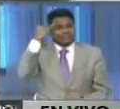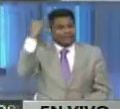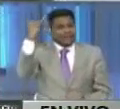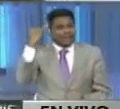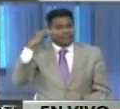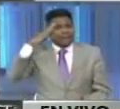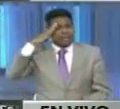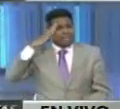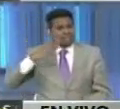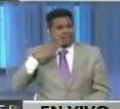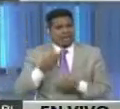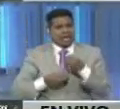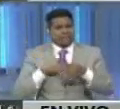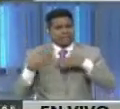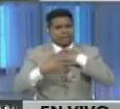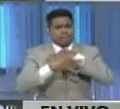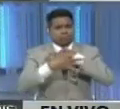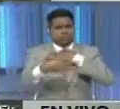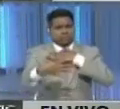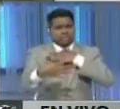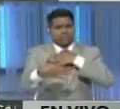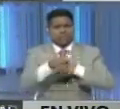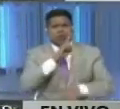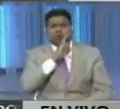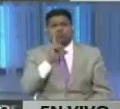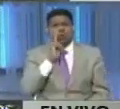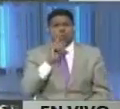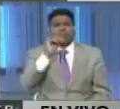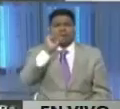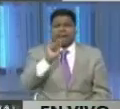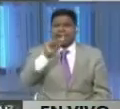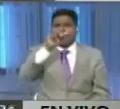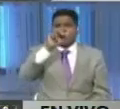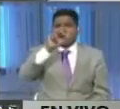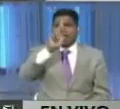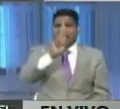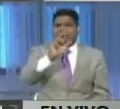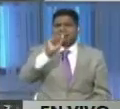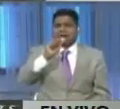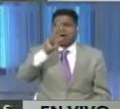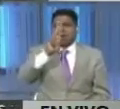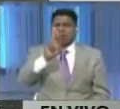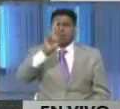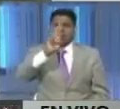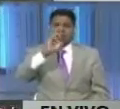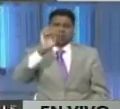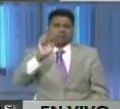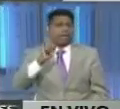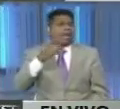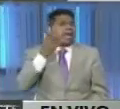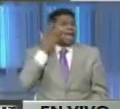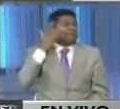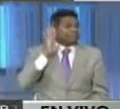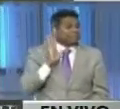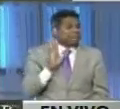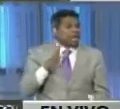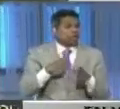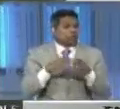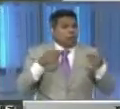específicamente en el municipio de araure en la vía camburito se hizo un allanamiento donde se presumía presencia de armas de fuego